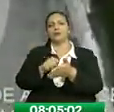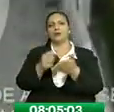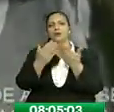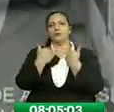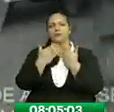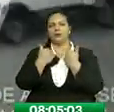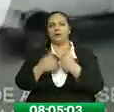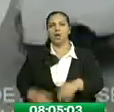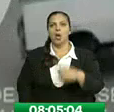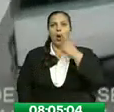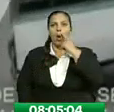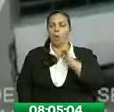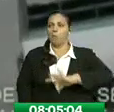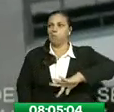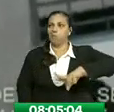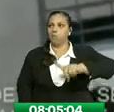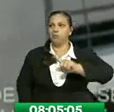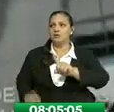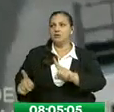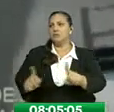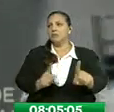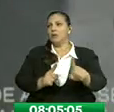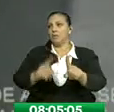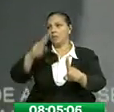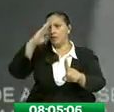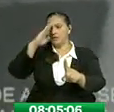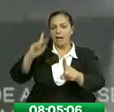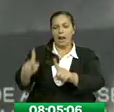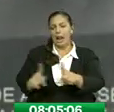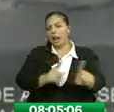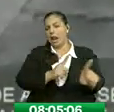sujeto intenta escapar de la policía.